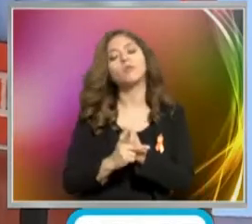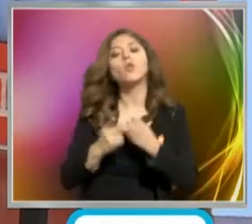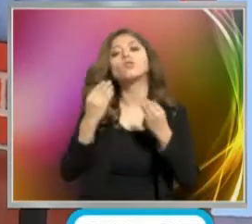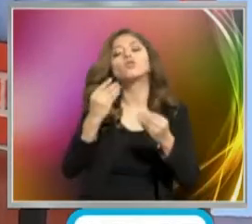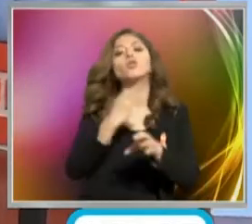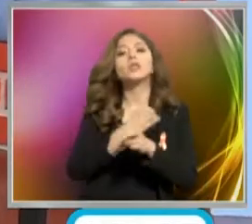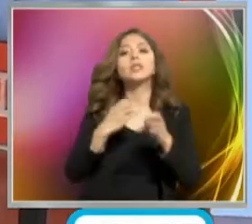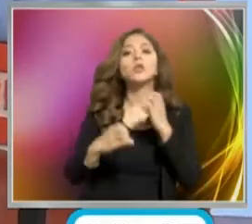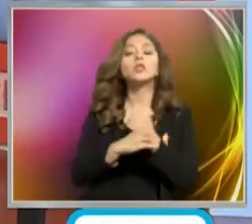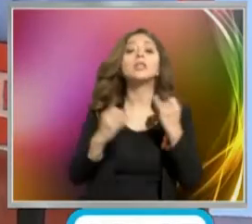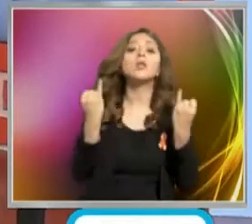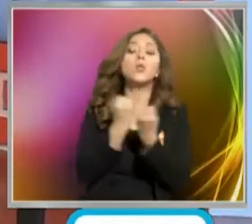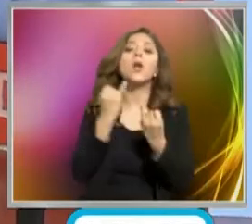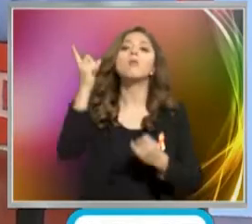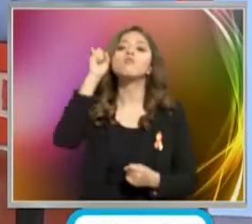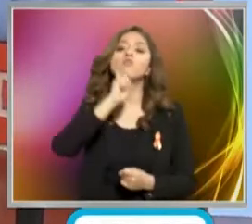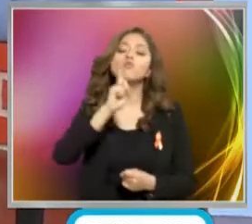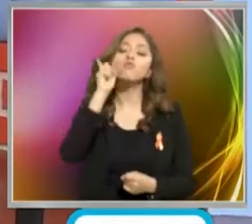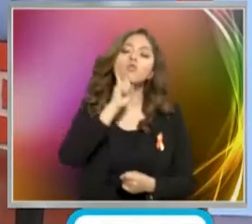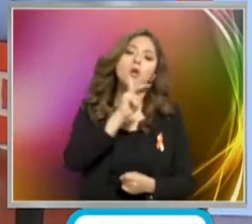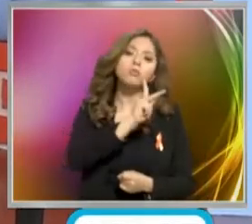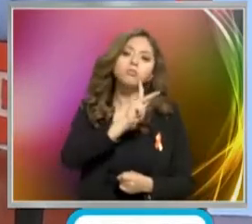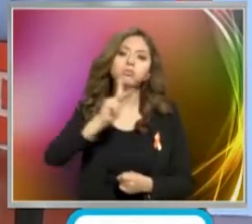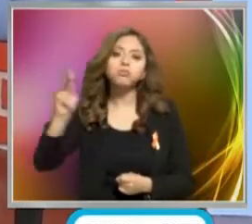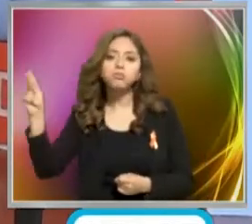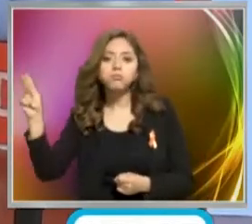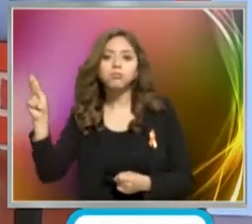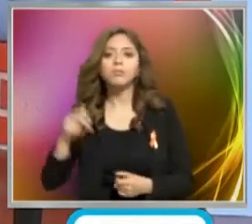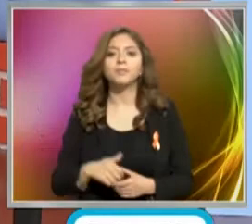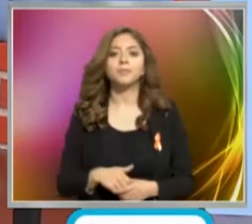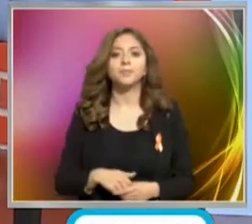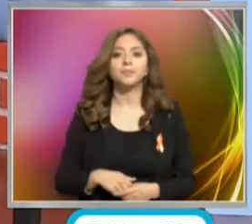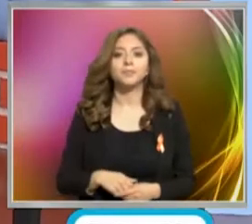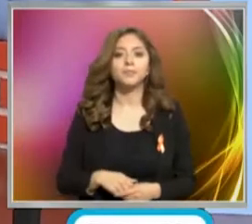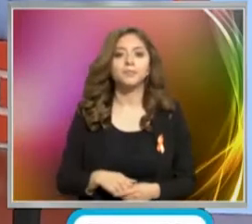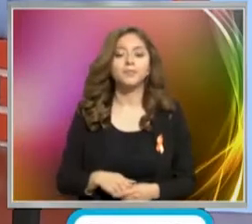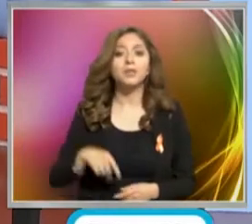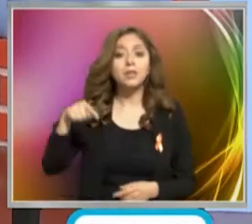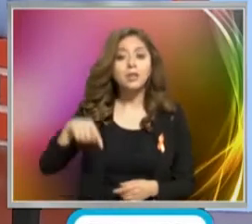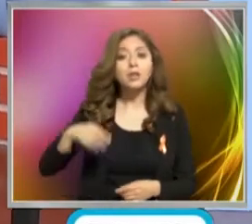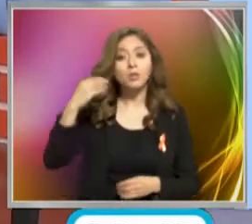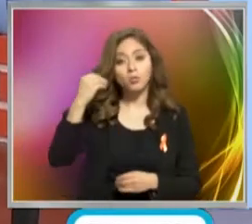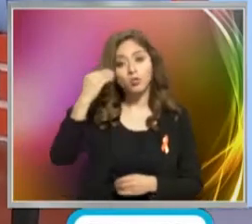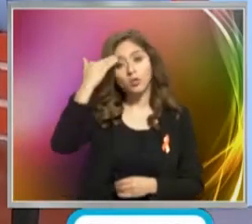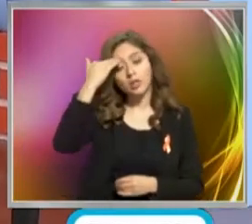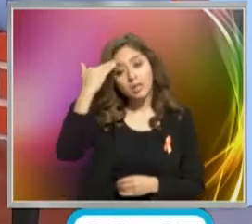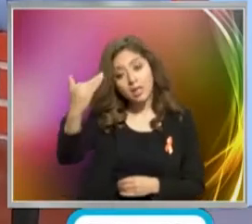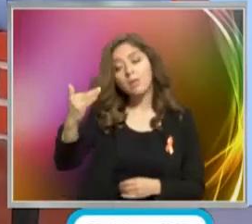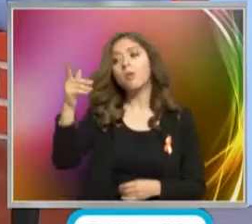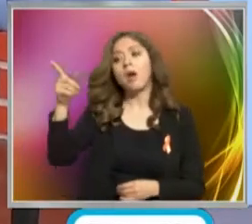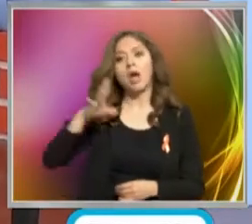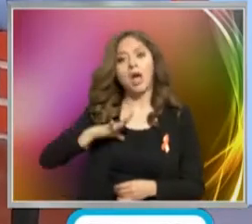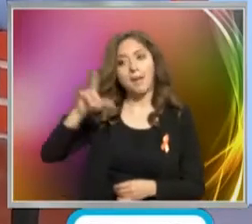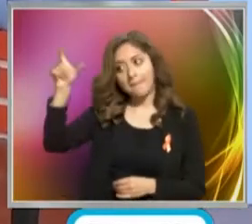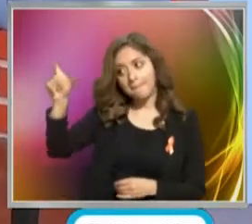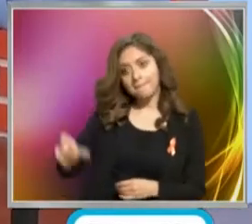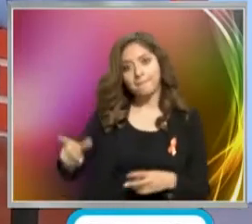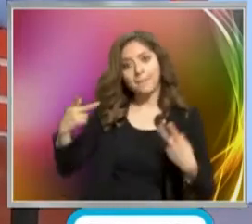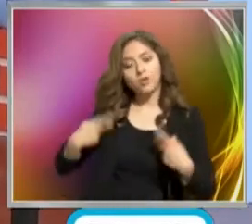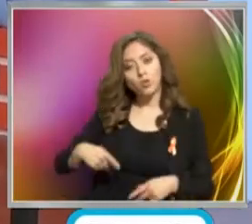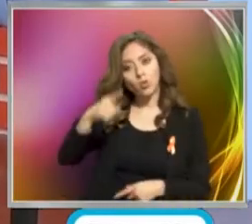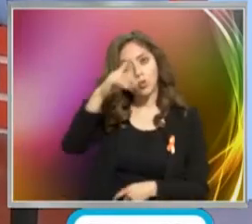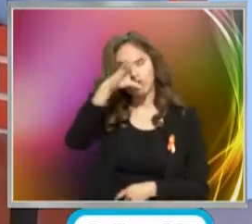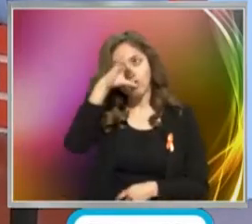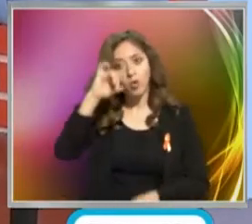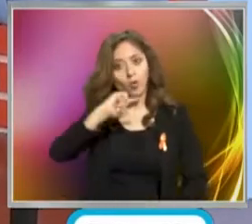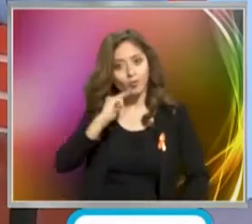cosas, ¿no? ¿verdad? Y de muchas mujeres también, por ejemplo, que han aportado su grano de arena y que van a estar ahí presentes, personajes que valdría la pena conocer.